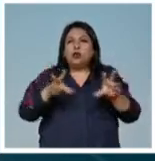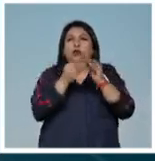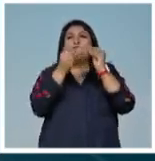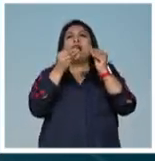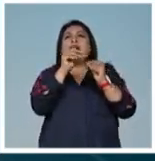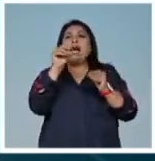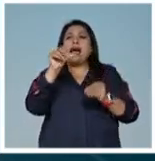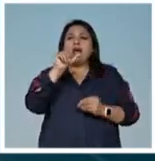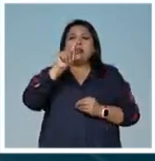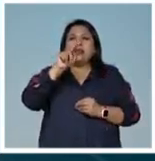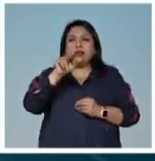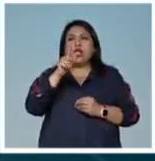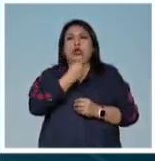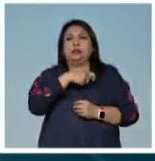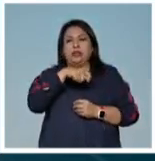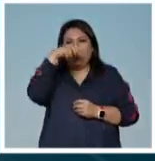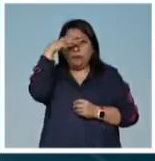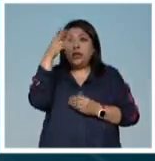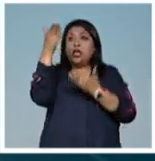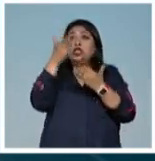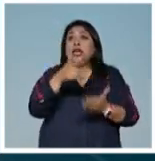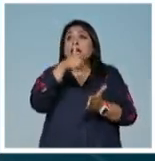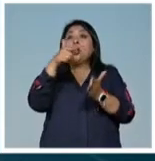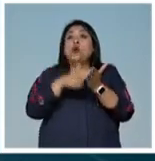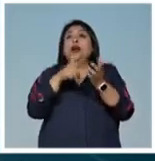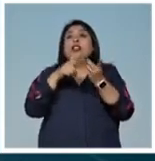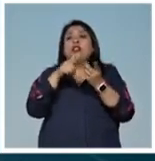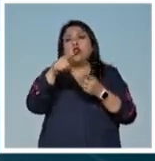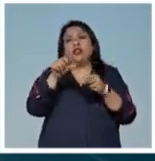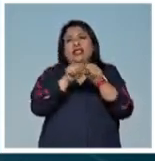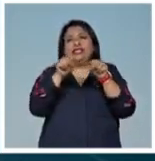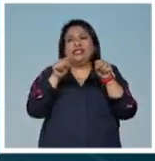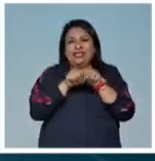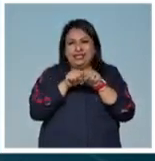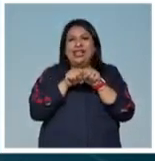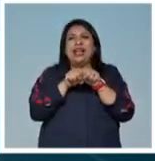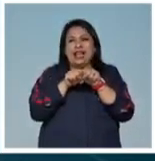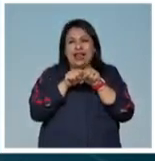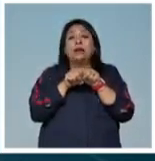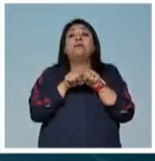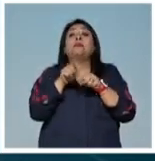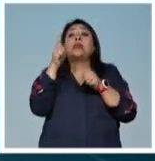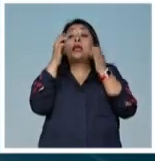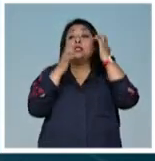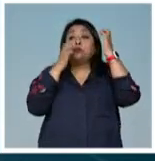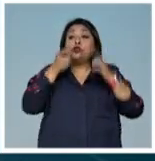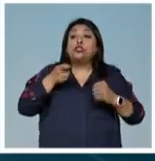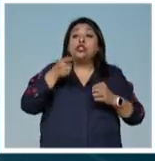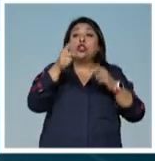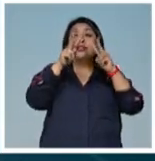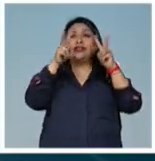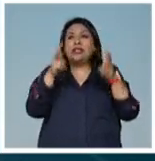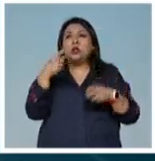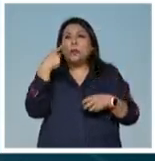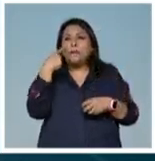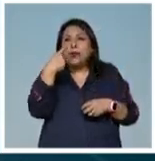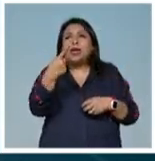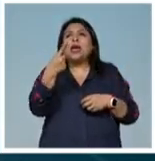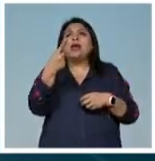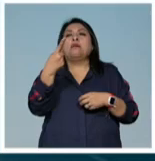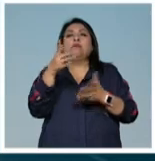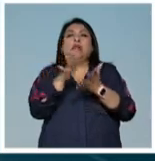plástica del Ateneo Español de México han llegado a la Sala de la Provincia de la Diputación de Huelva, España, en una exposición que lleva por título Mirada y